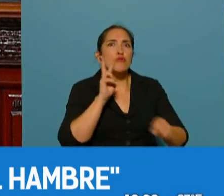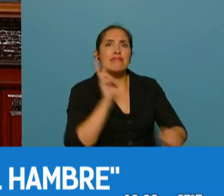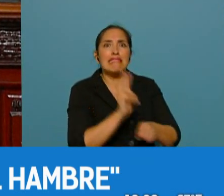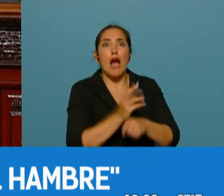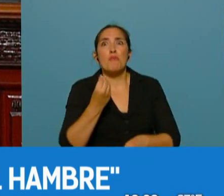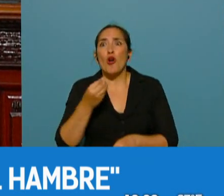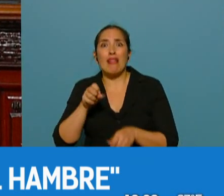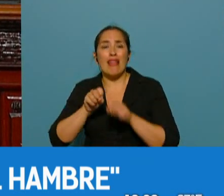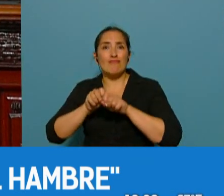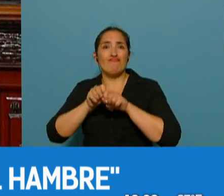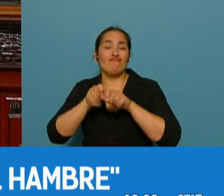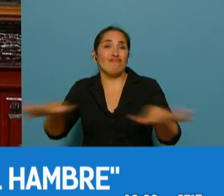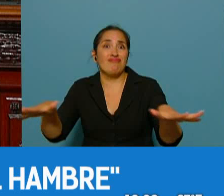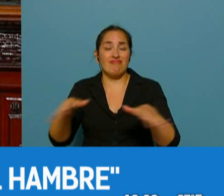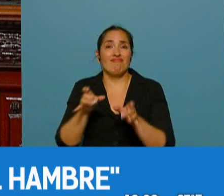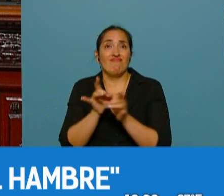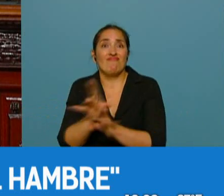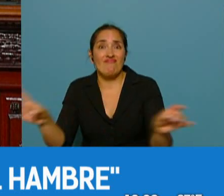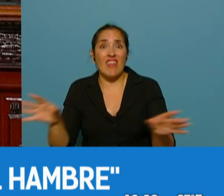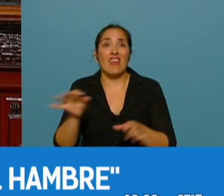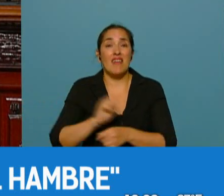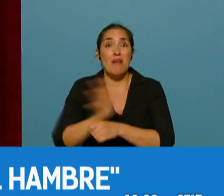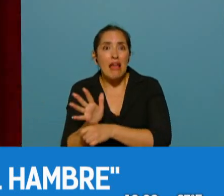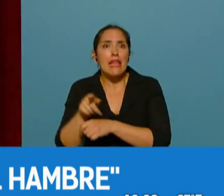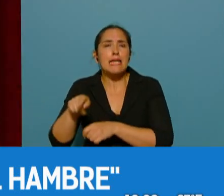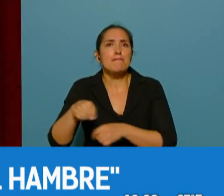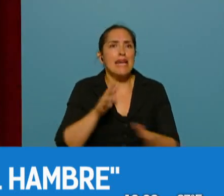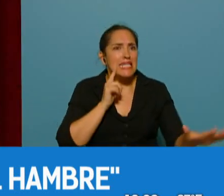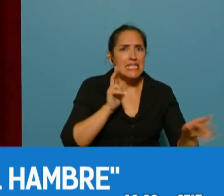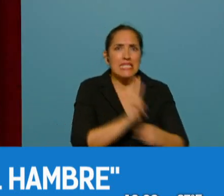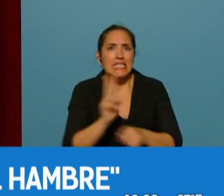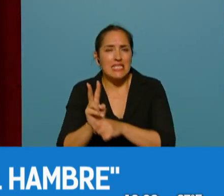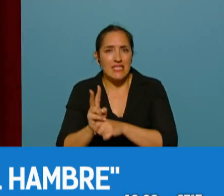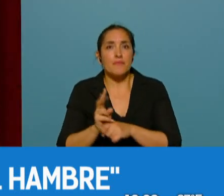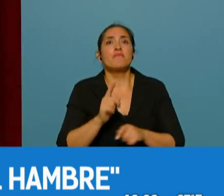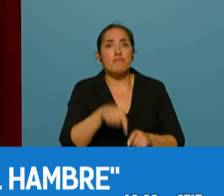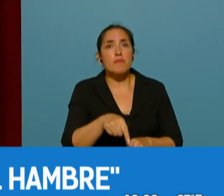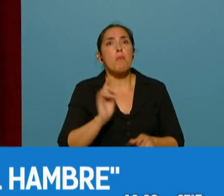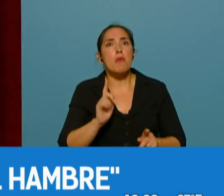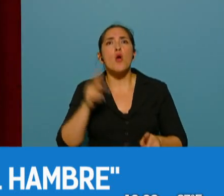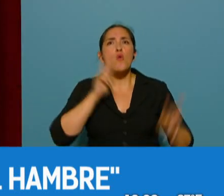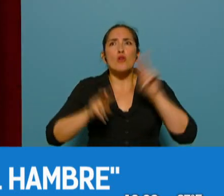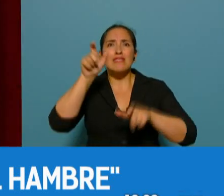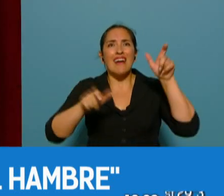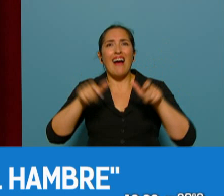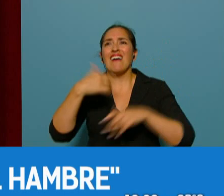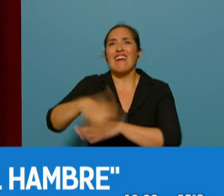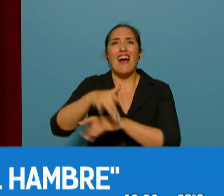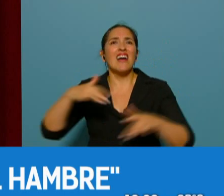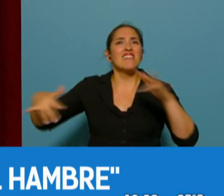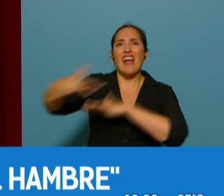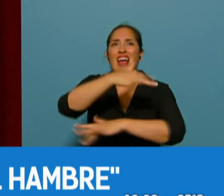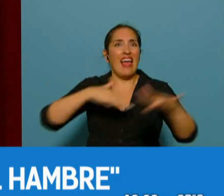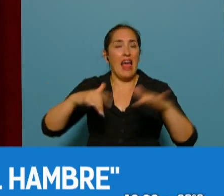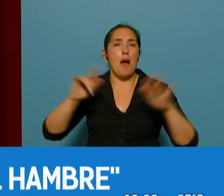pandemia. Sin embargo, durante el segundo trimestre de 2020 se registró la menor circulación y así asomó